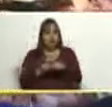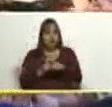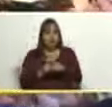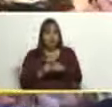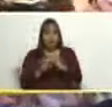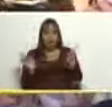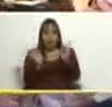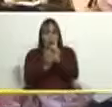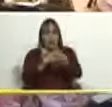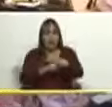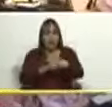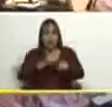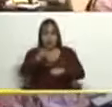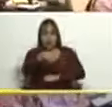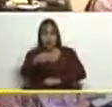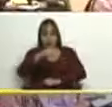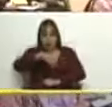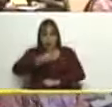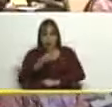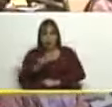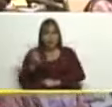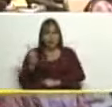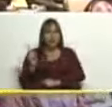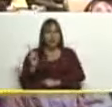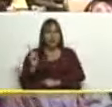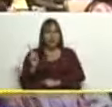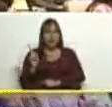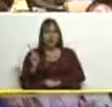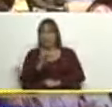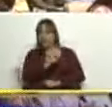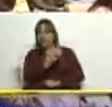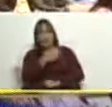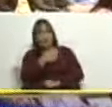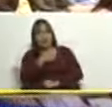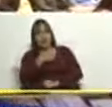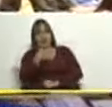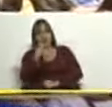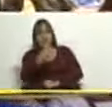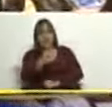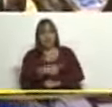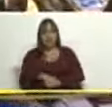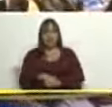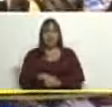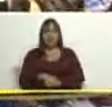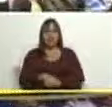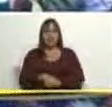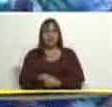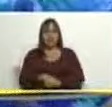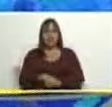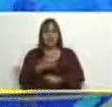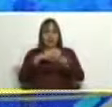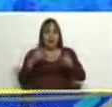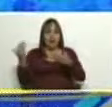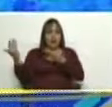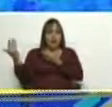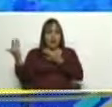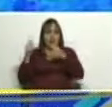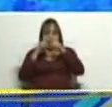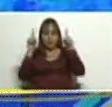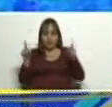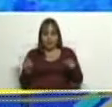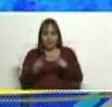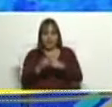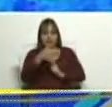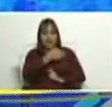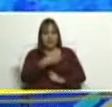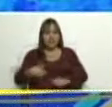Momentáneamente, si se puede o no. ¿Qué dice allá Uribito? No se puede, dicen. Bueno, ahí tenemos a nuestro comandante Chávez, que permanezca ahí, nuestro